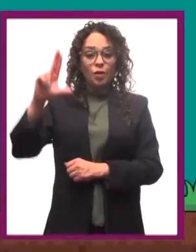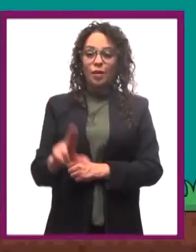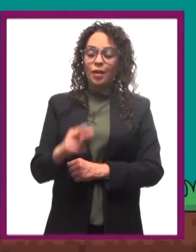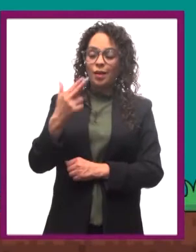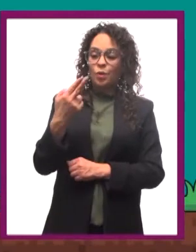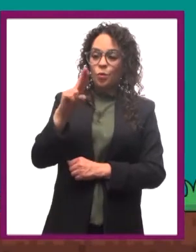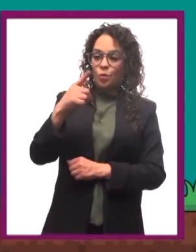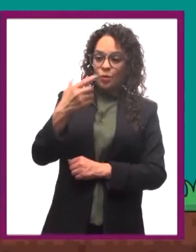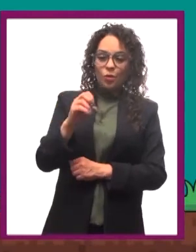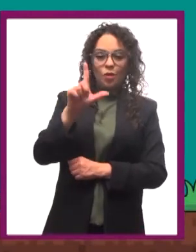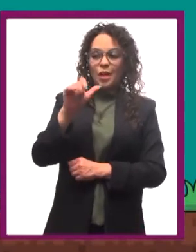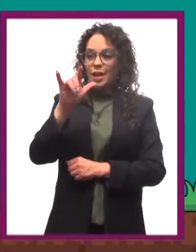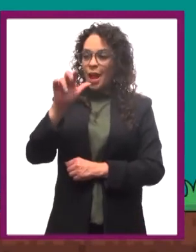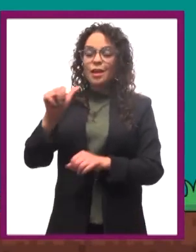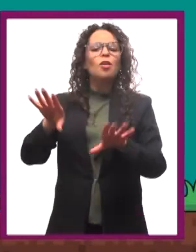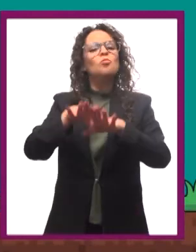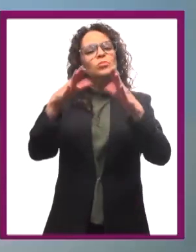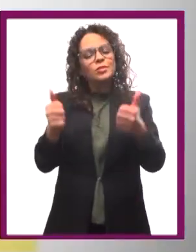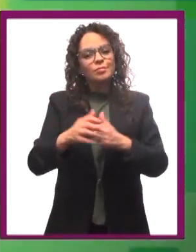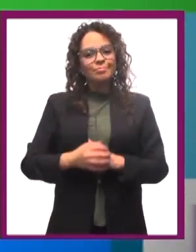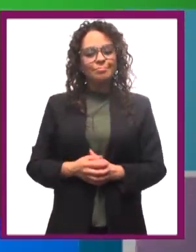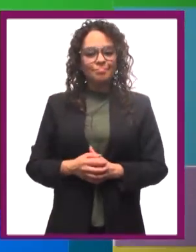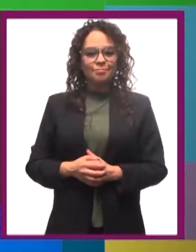Hola Viviana, hola Hugo, ¿cómo están?